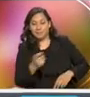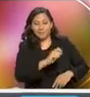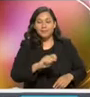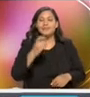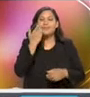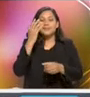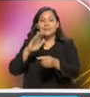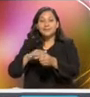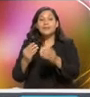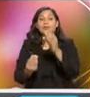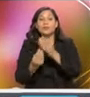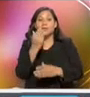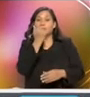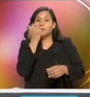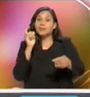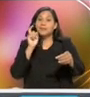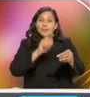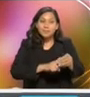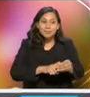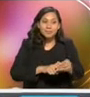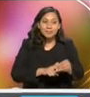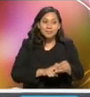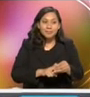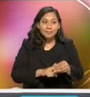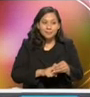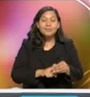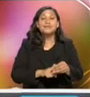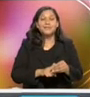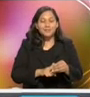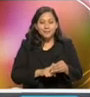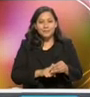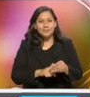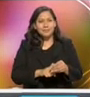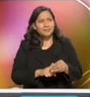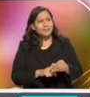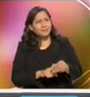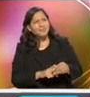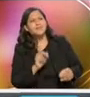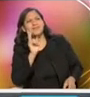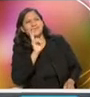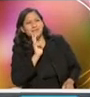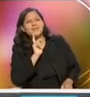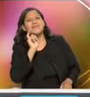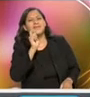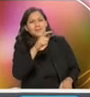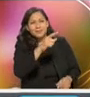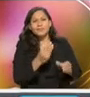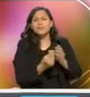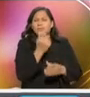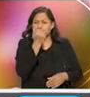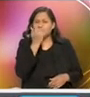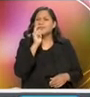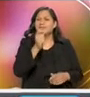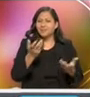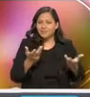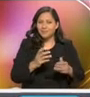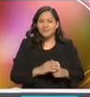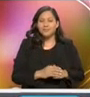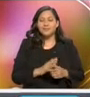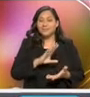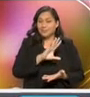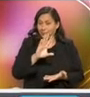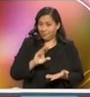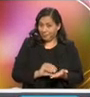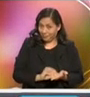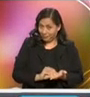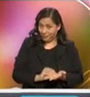llega un nuevo alumno. Y entonces lo que tienen que ir a hacer es ir a ver de qué se trata, qué hace este nuevo alumno. Hay una boda